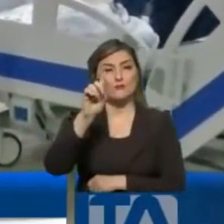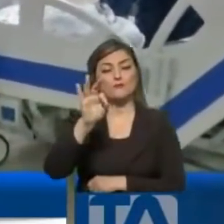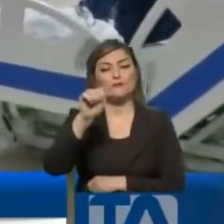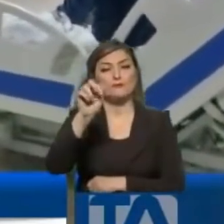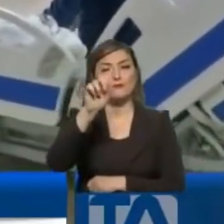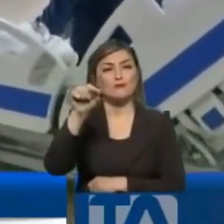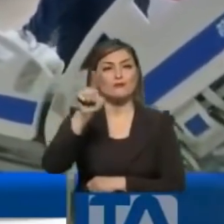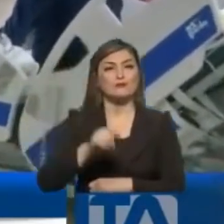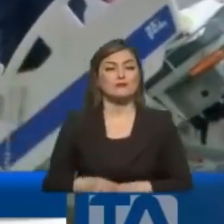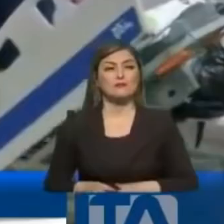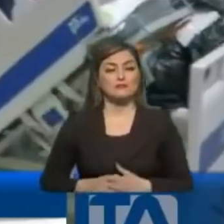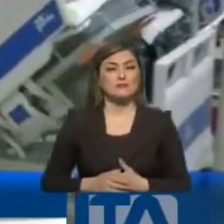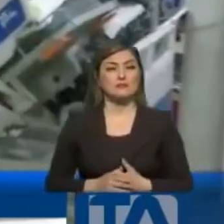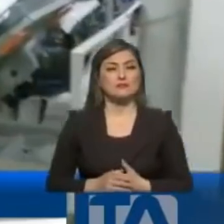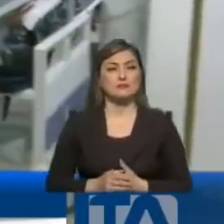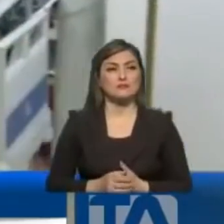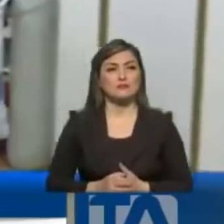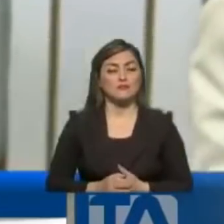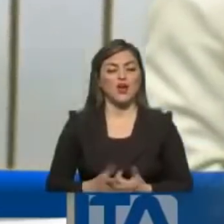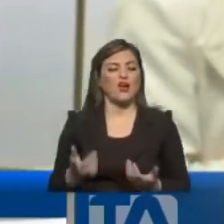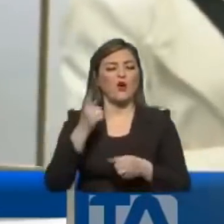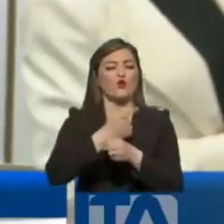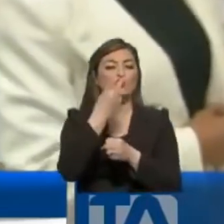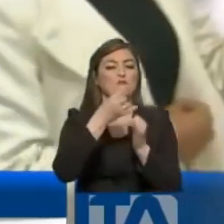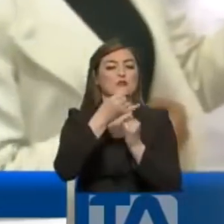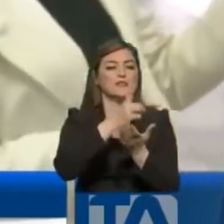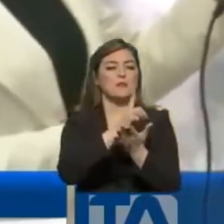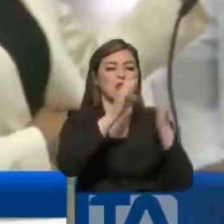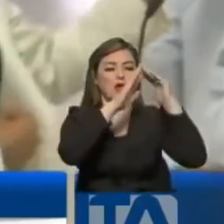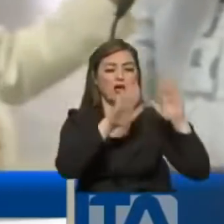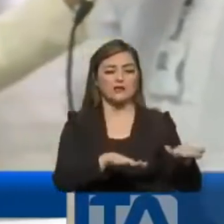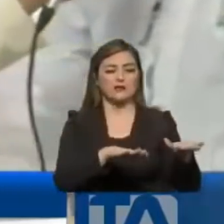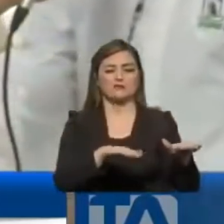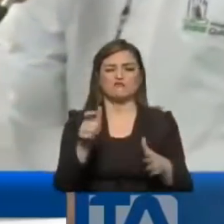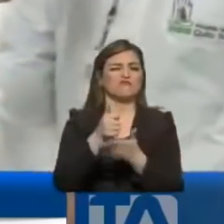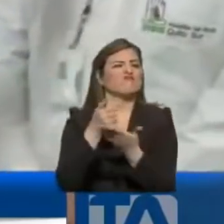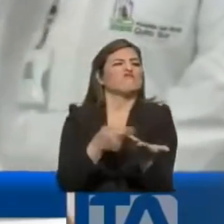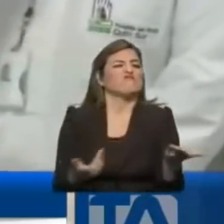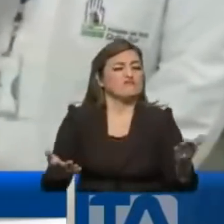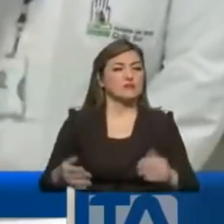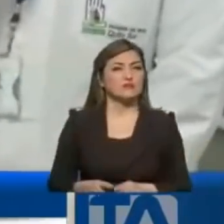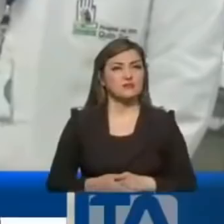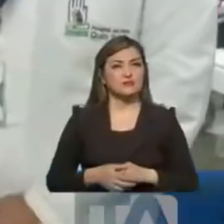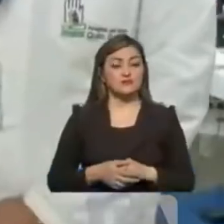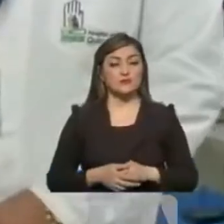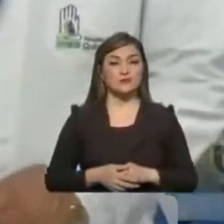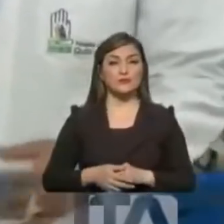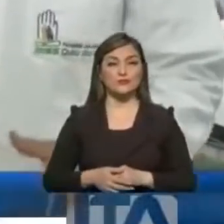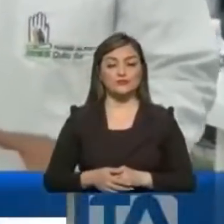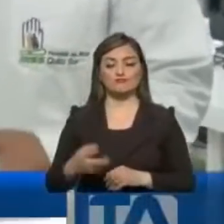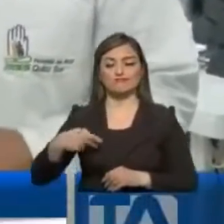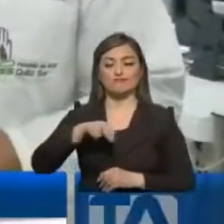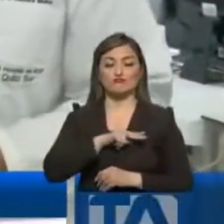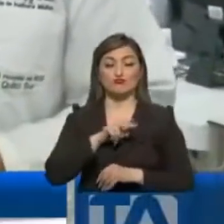¿Qué es lo que ha dejado o en qué ha ayudado el confinamiento? Muy buenas tardes. Efectivamente, nosotros como salubristas lo